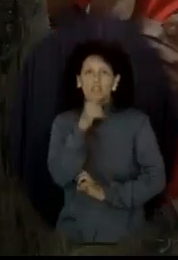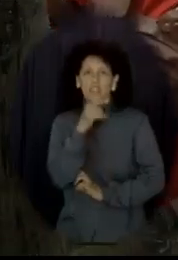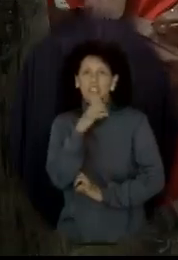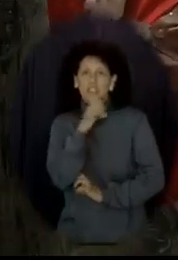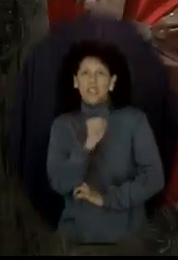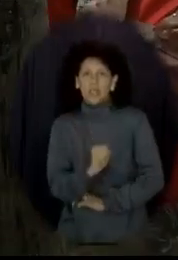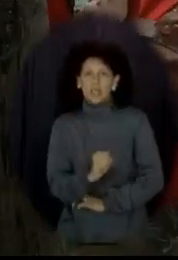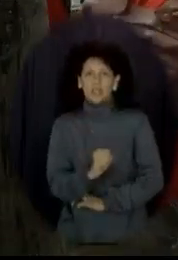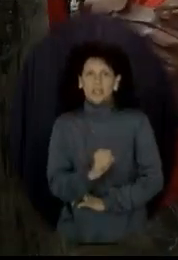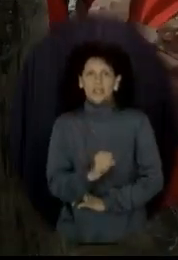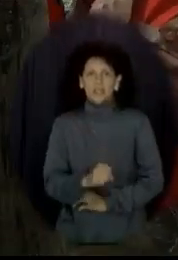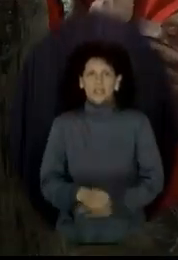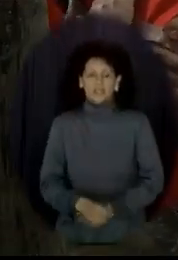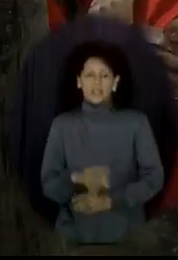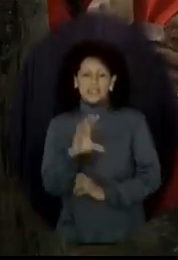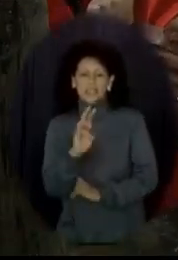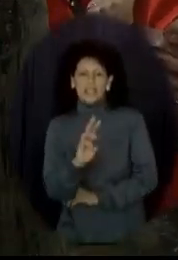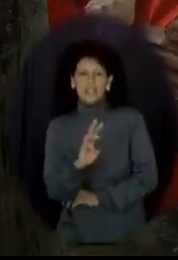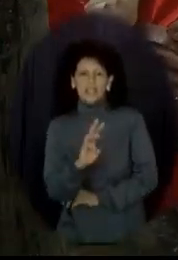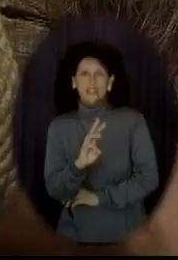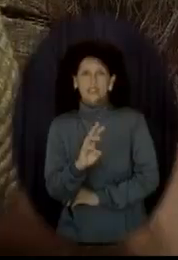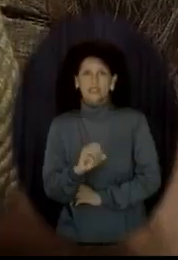juguémosla! ¡Está bien! ¡Como un rey!